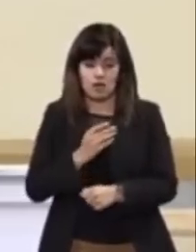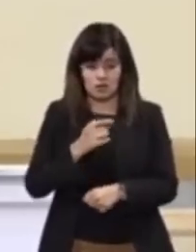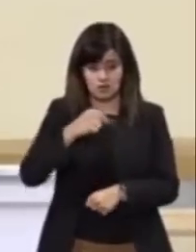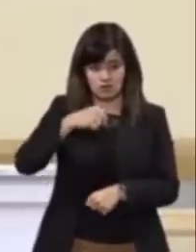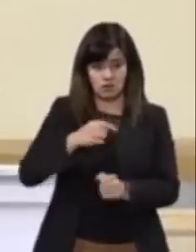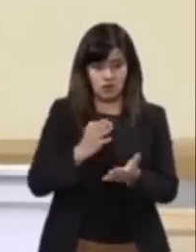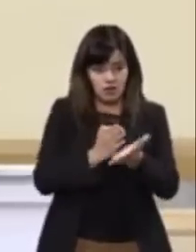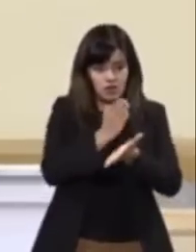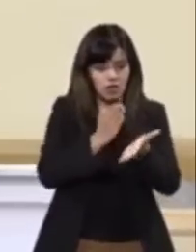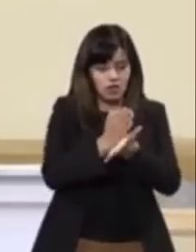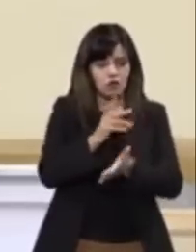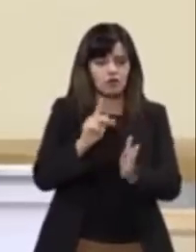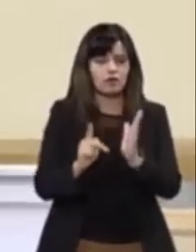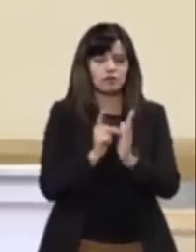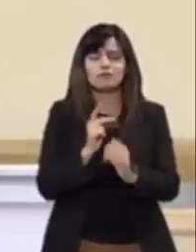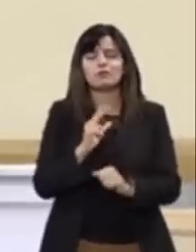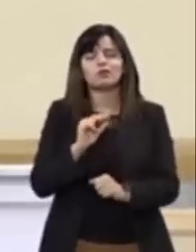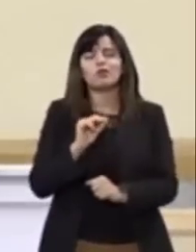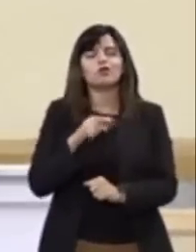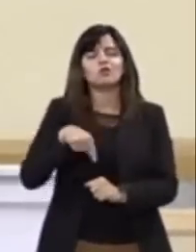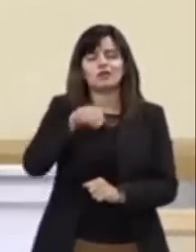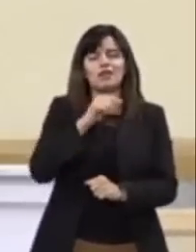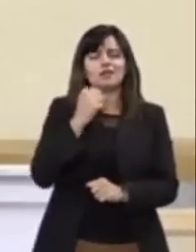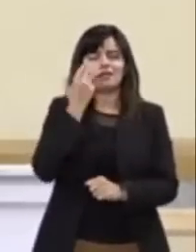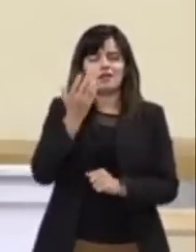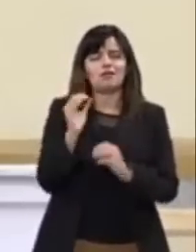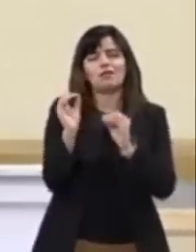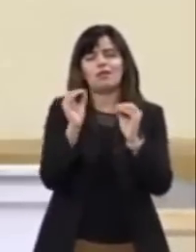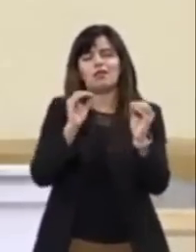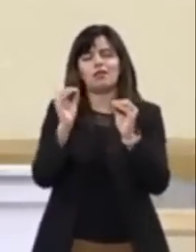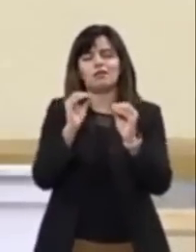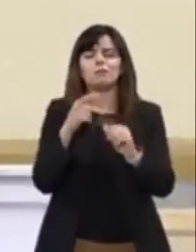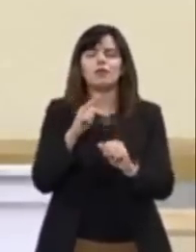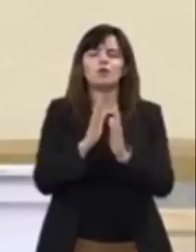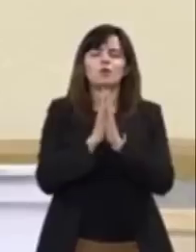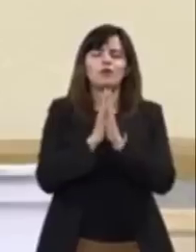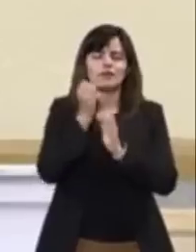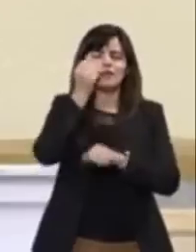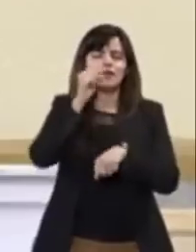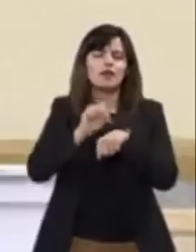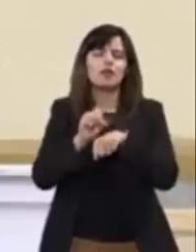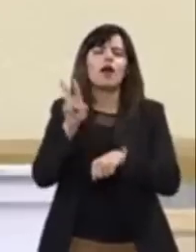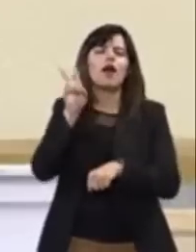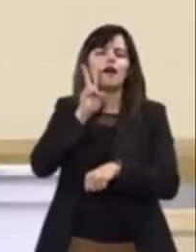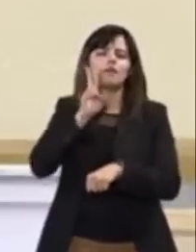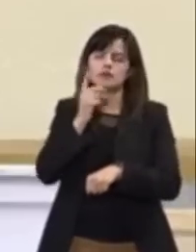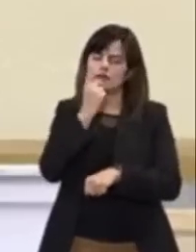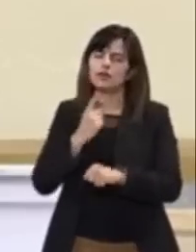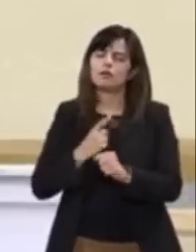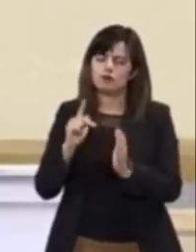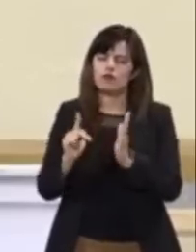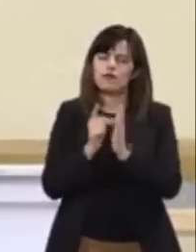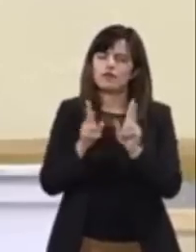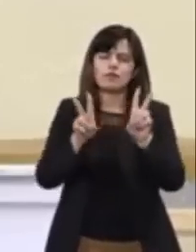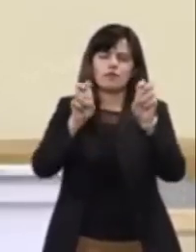los juegos que alguna representación busca hacer. Pero, señor secretario, por favor, repítanos cuál es el tema, solamente porque